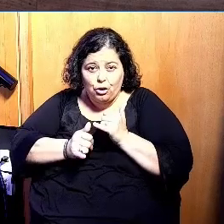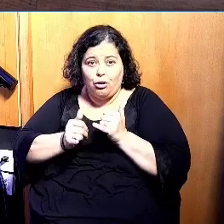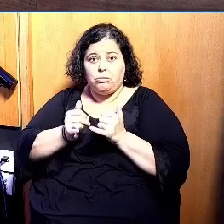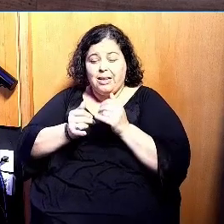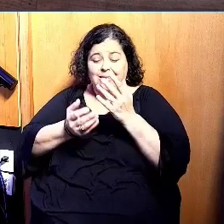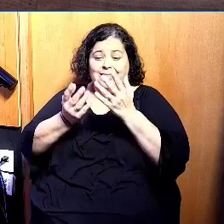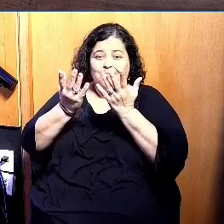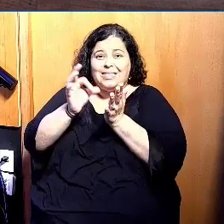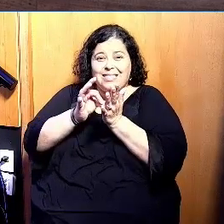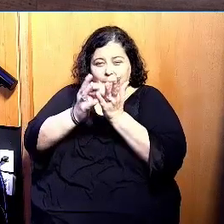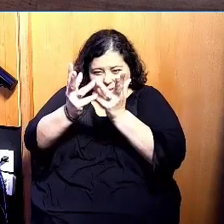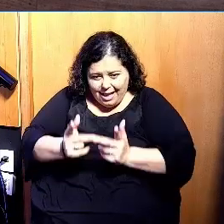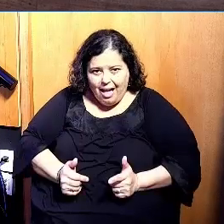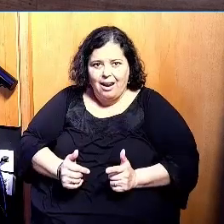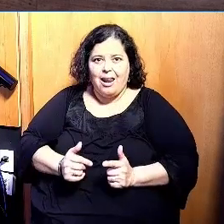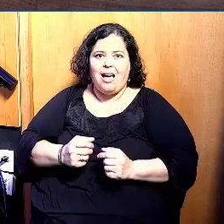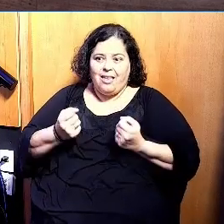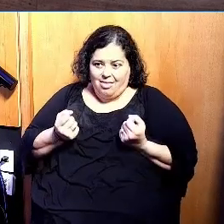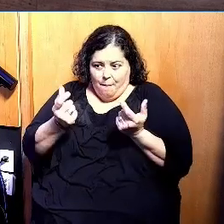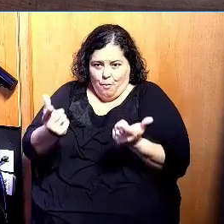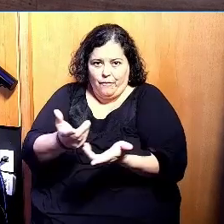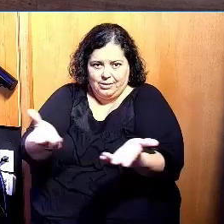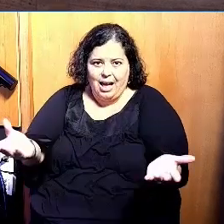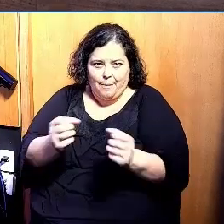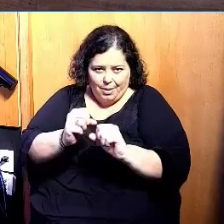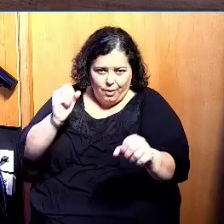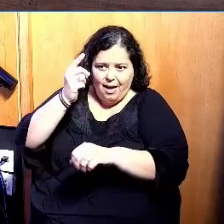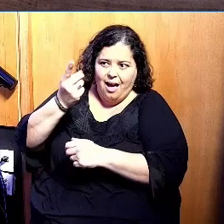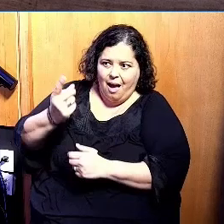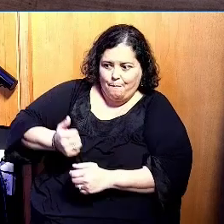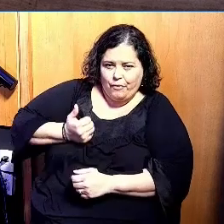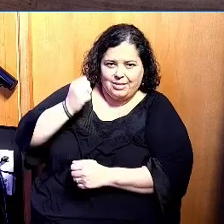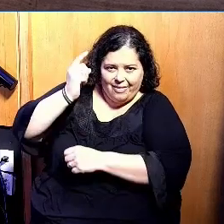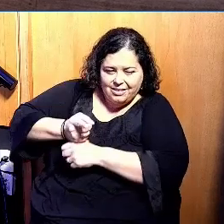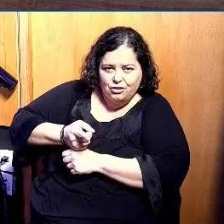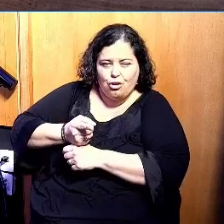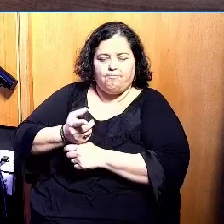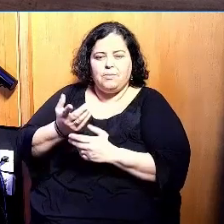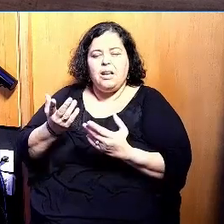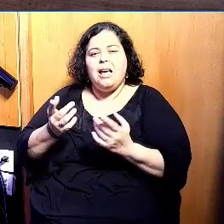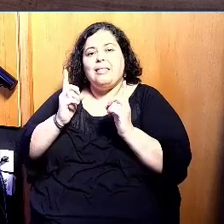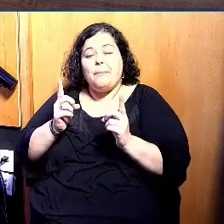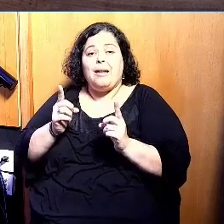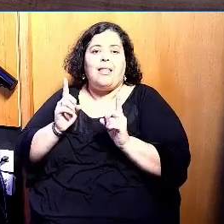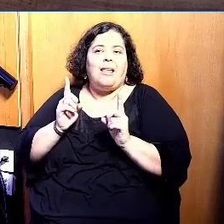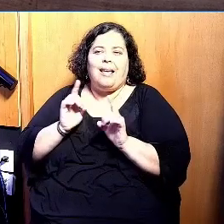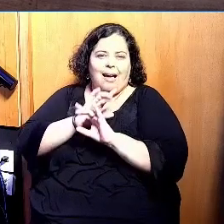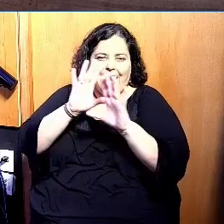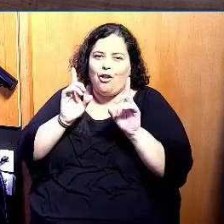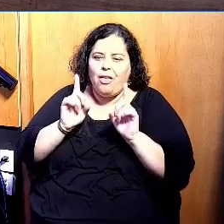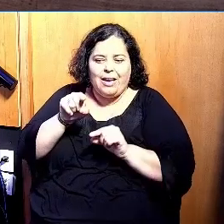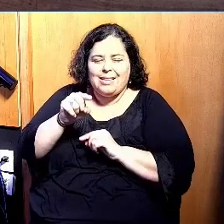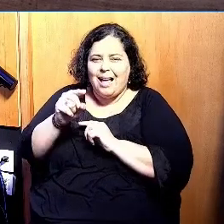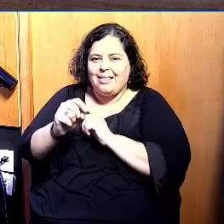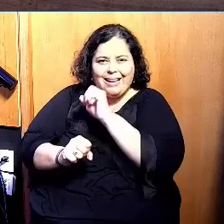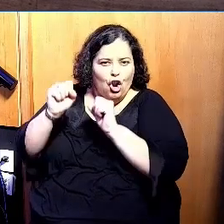sistematizar y disponibilizarla para la toma de decisión, es muy difícil que lo pueda lograr. Y claramente tiene que ser una